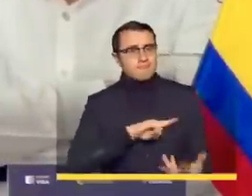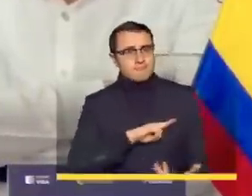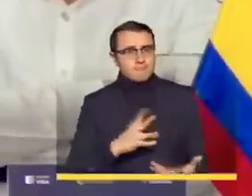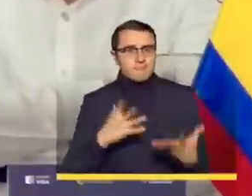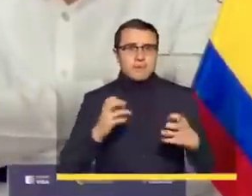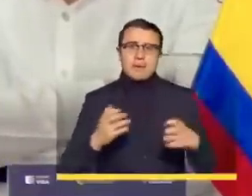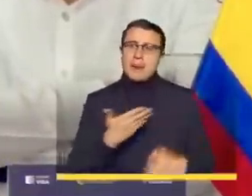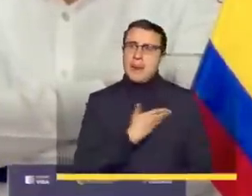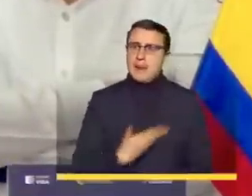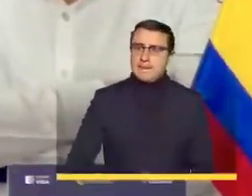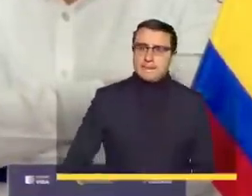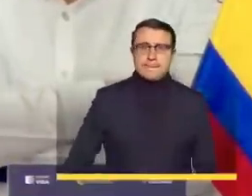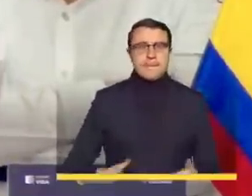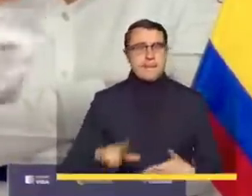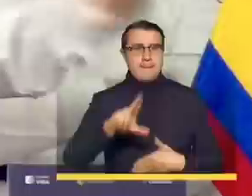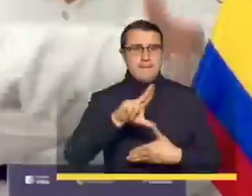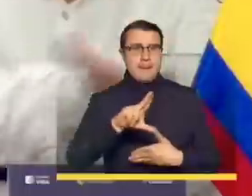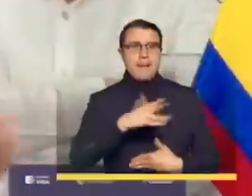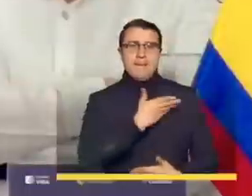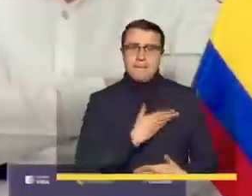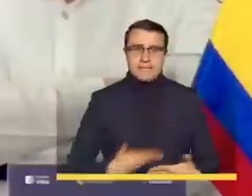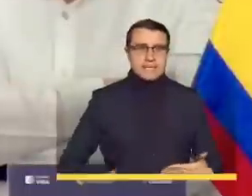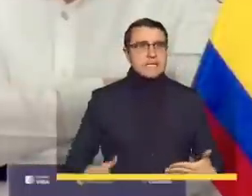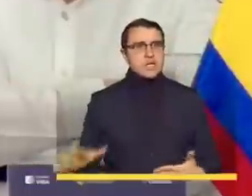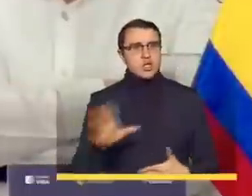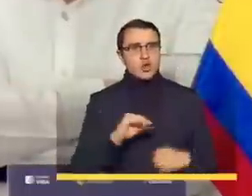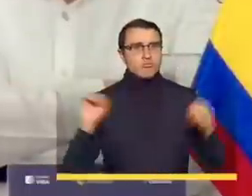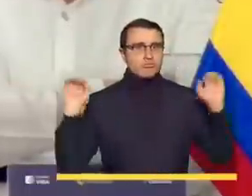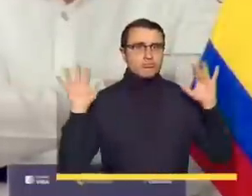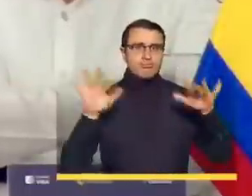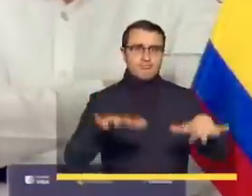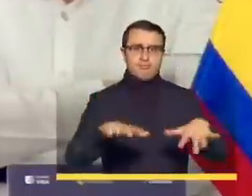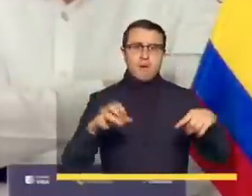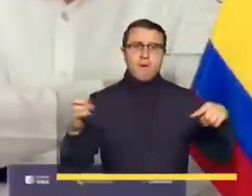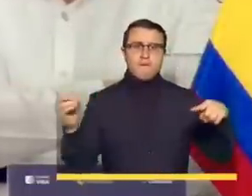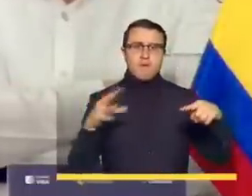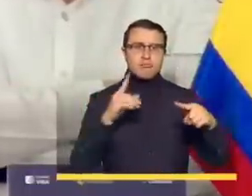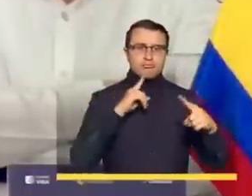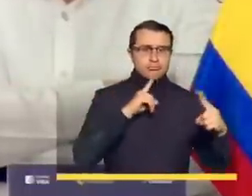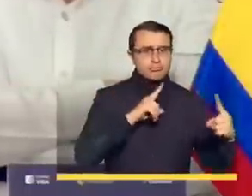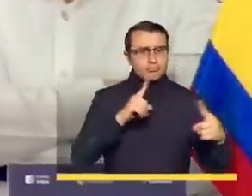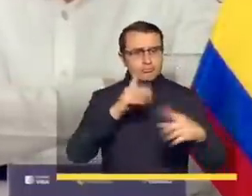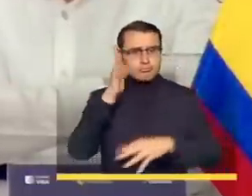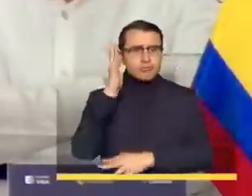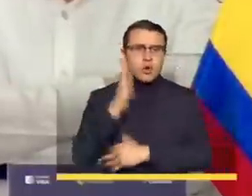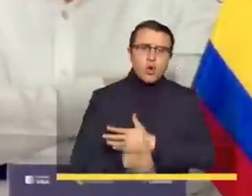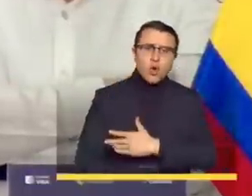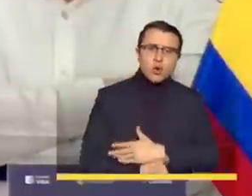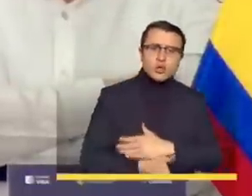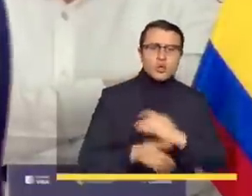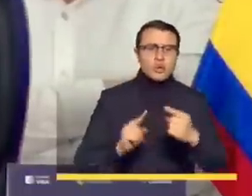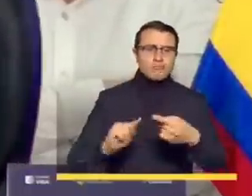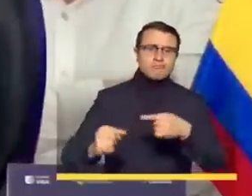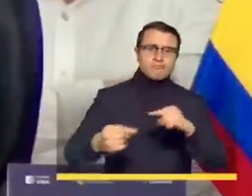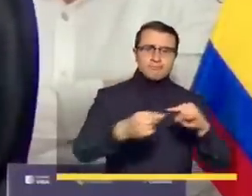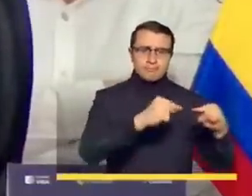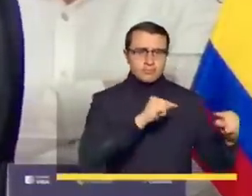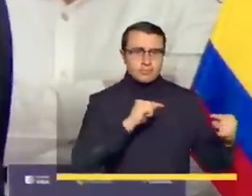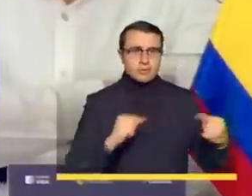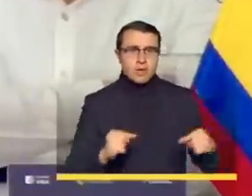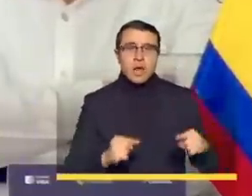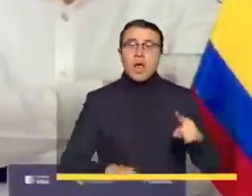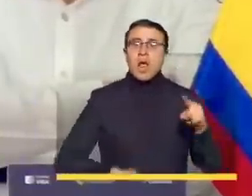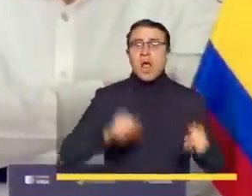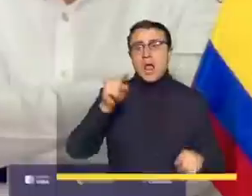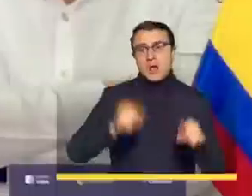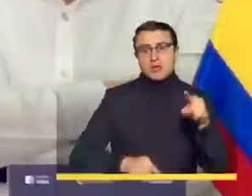de presidentes de América Latina para continuar esta discusión en sus tonalidades, unas,